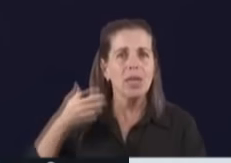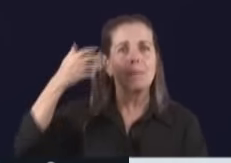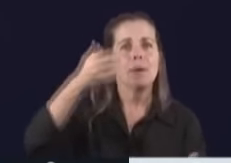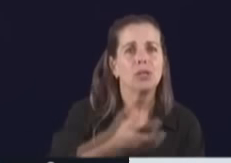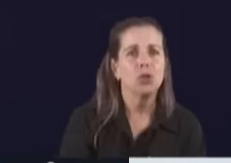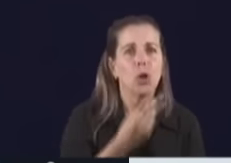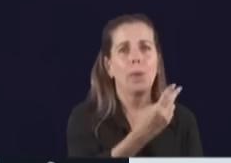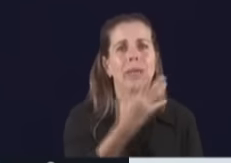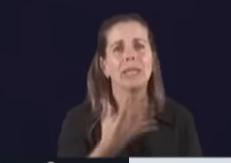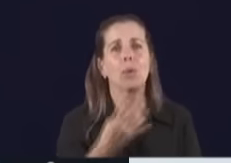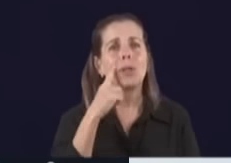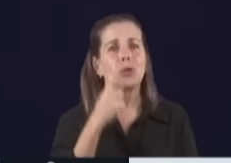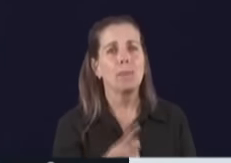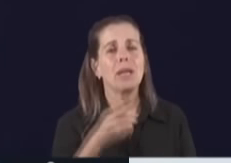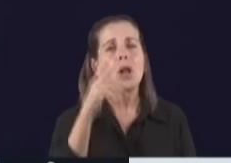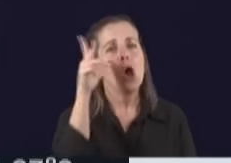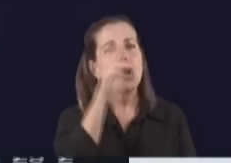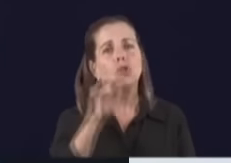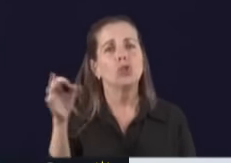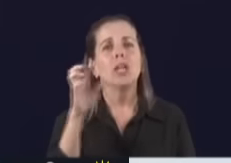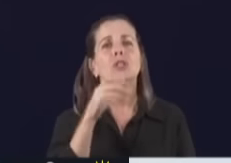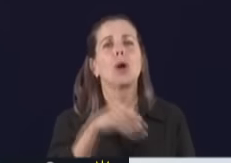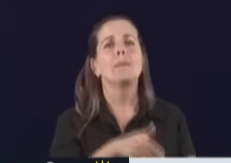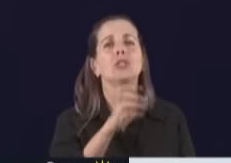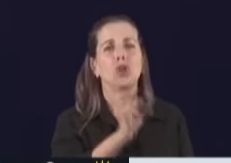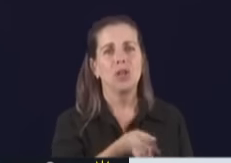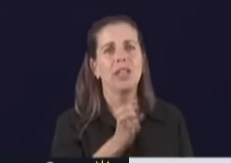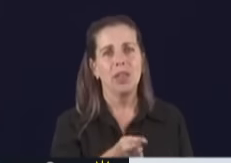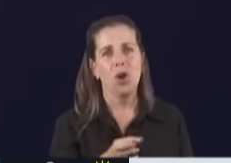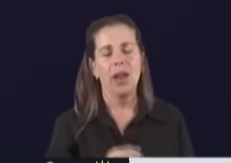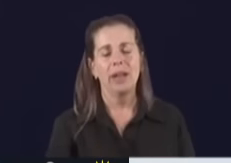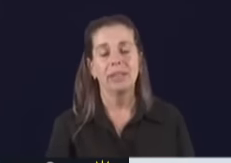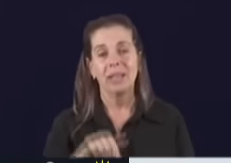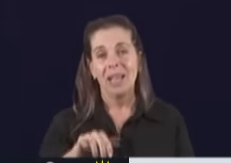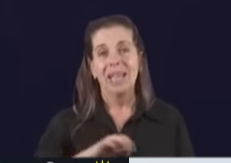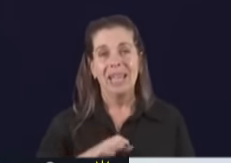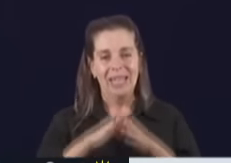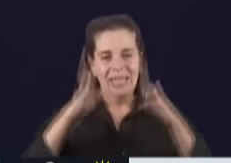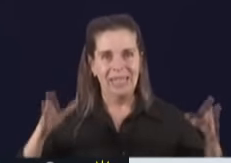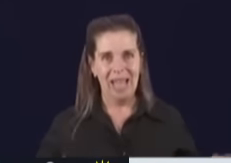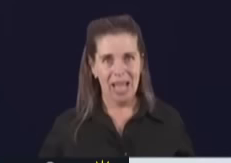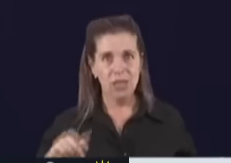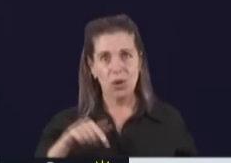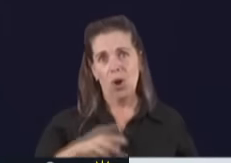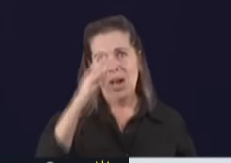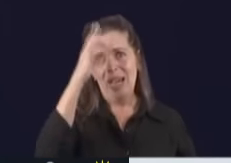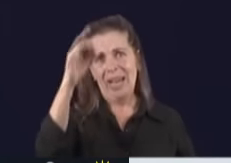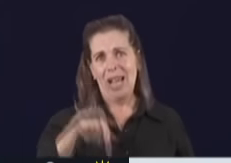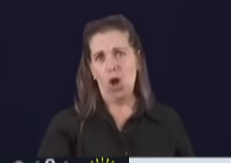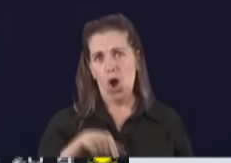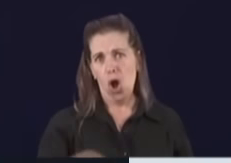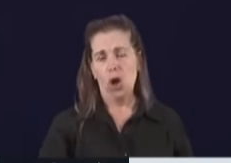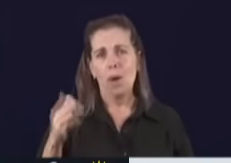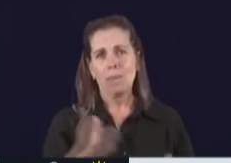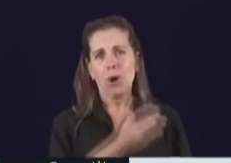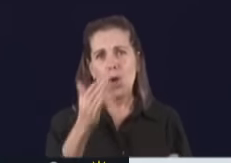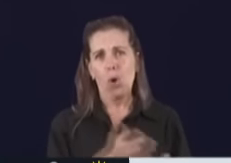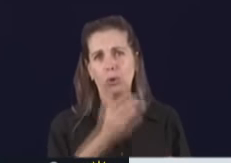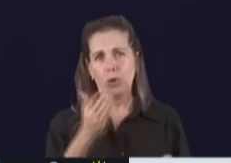24.814 millones de dólares. Este año, Argentina alcanzó el récord de producción de hidrocarburos con el